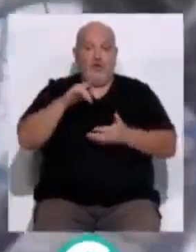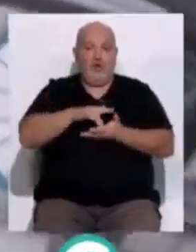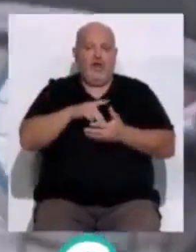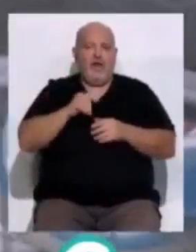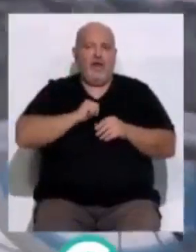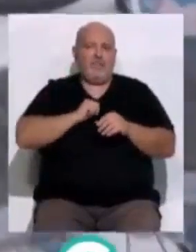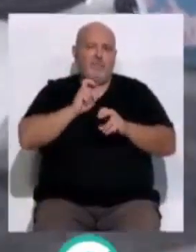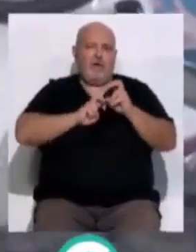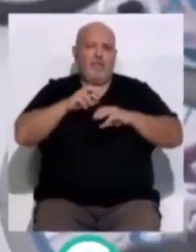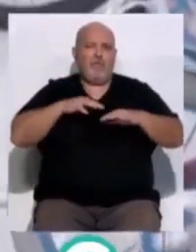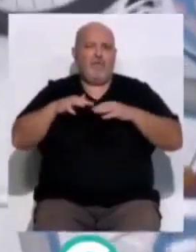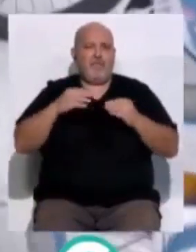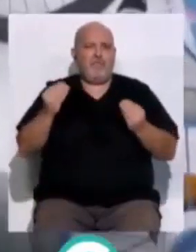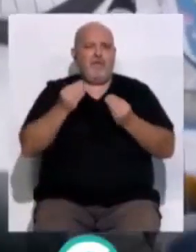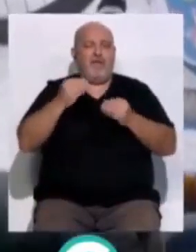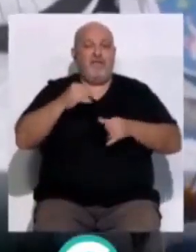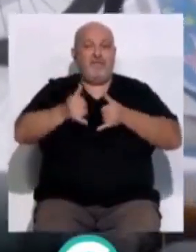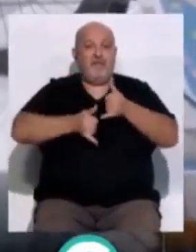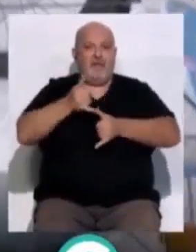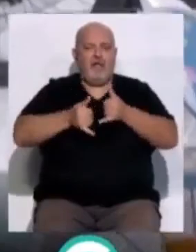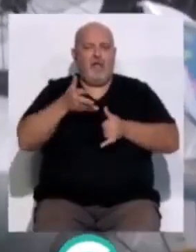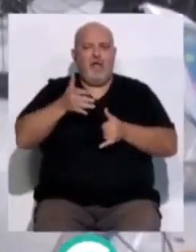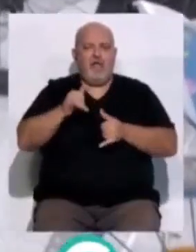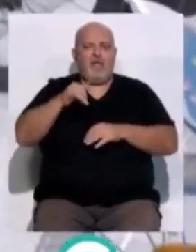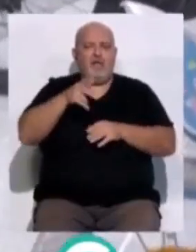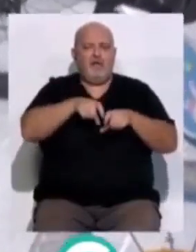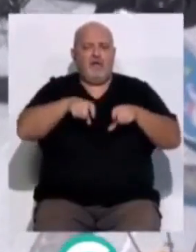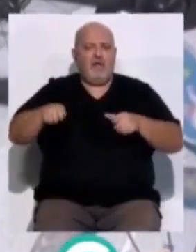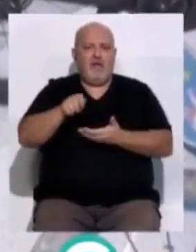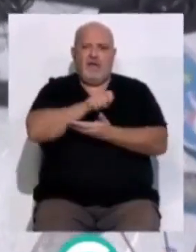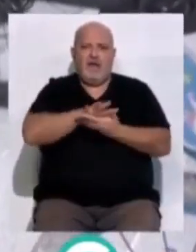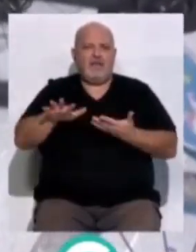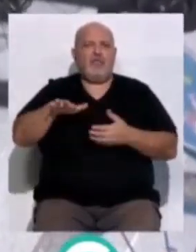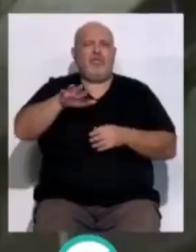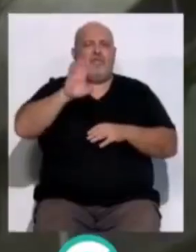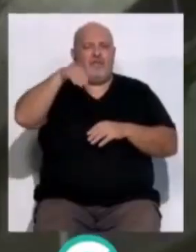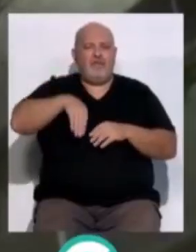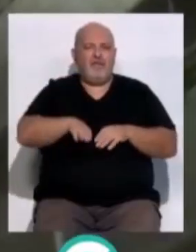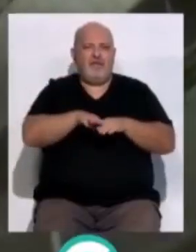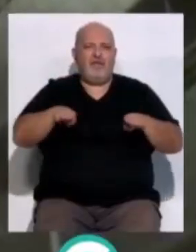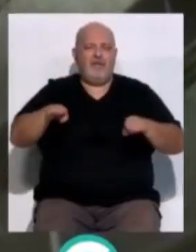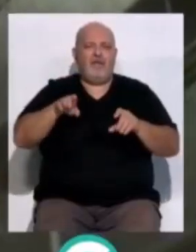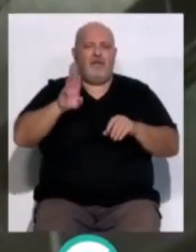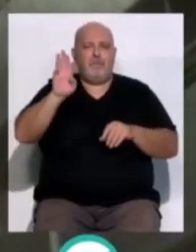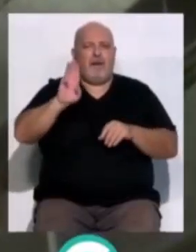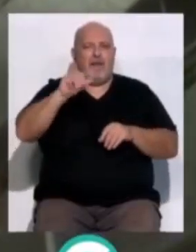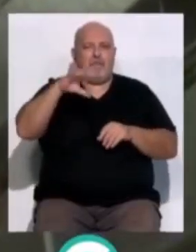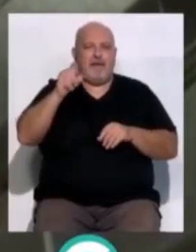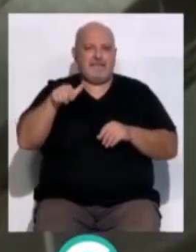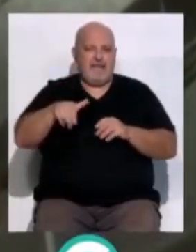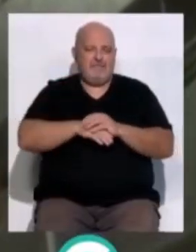a favor de la movilidad, las bicicletas disponen de estacionamiento gratuito en los aparcabicis de los parkings de